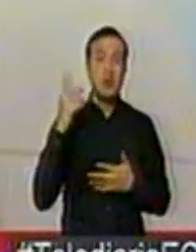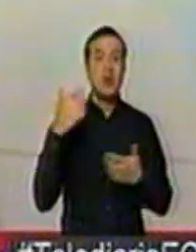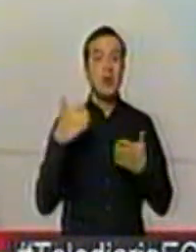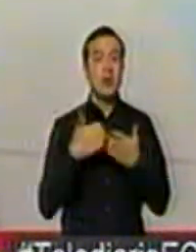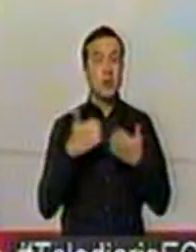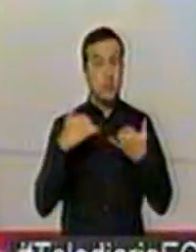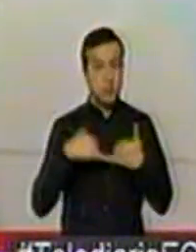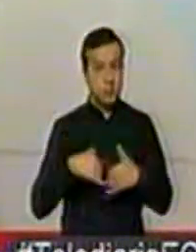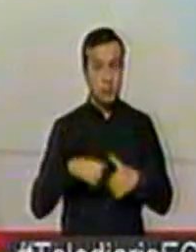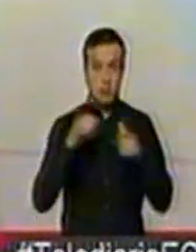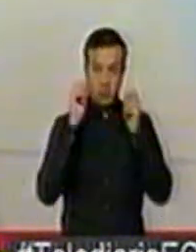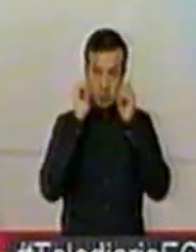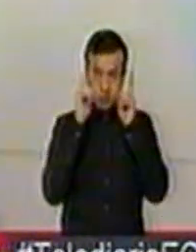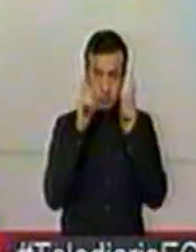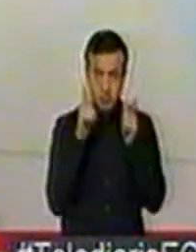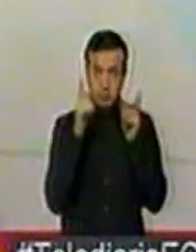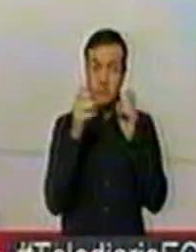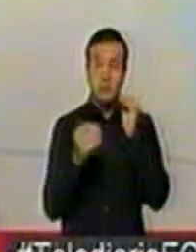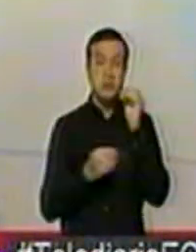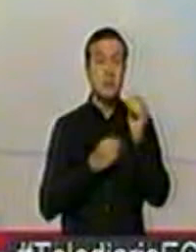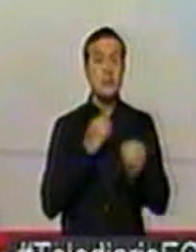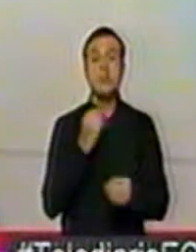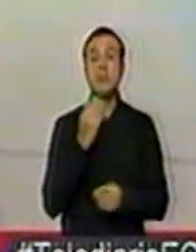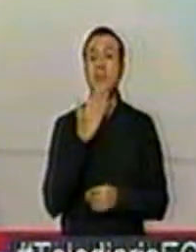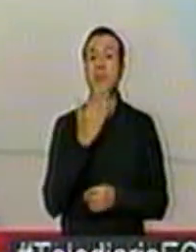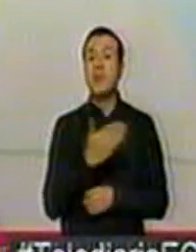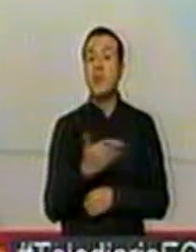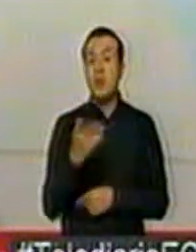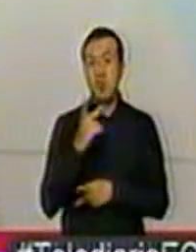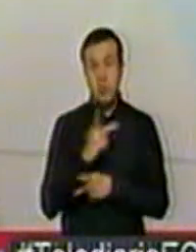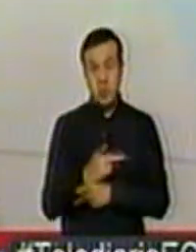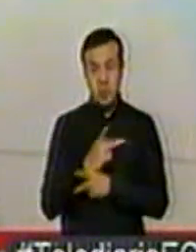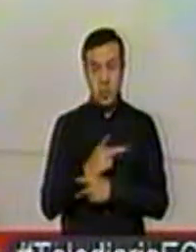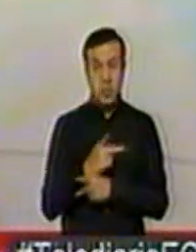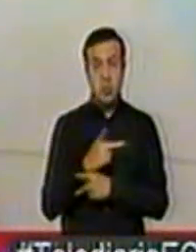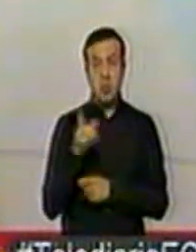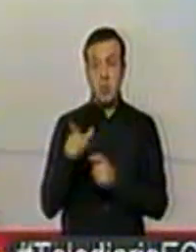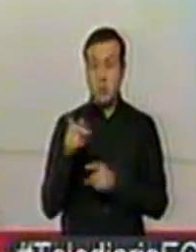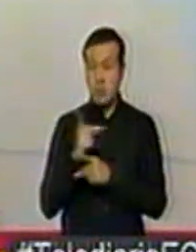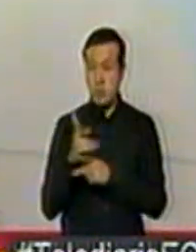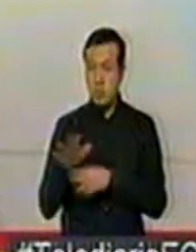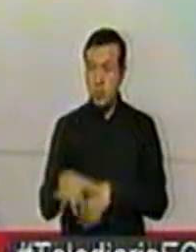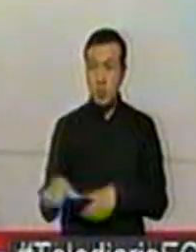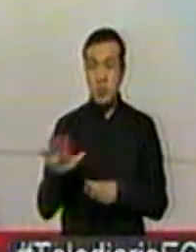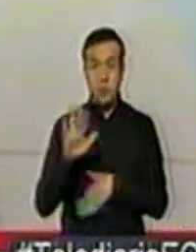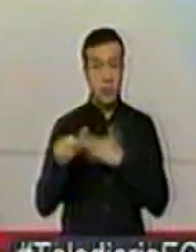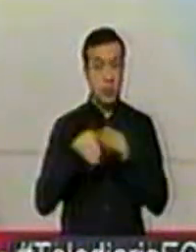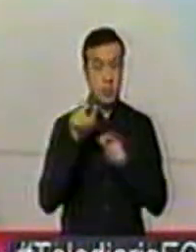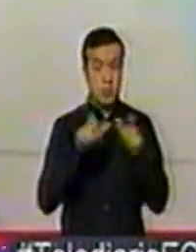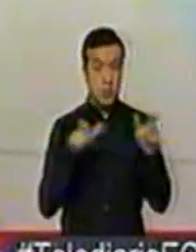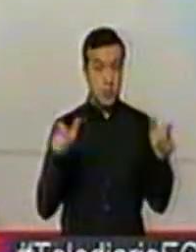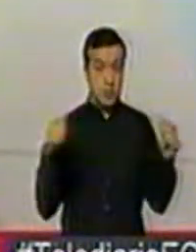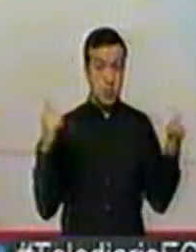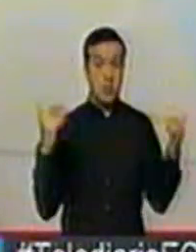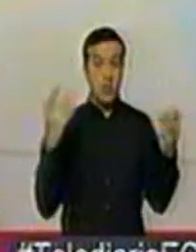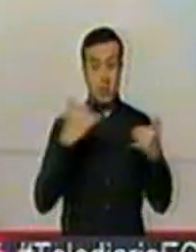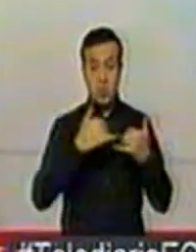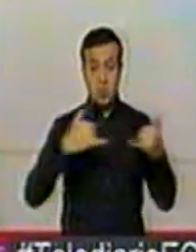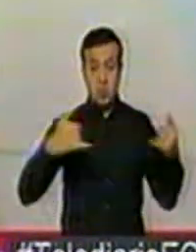también contención, ¿no es cierto? Lo que se dice, se conoce como cuidador a los cuidadores. Por ejemplo, todas las personas que están ahorita en